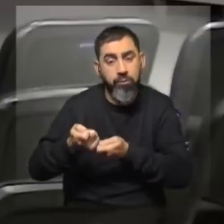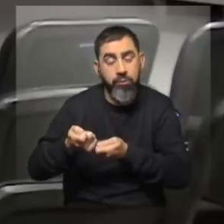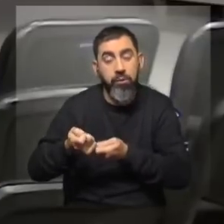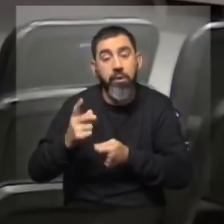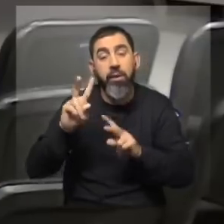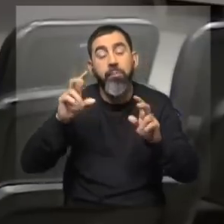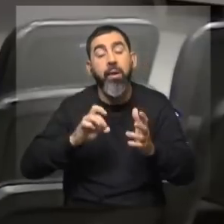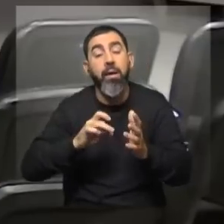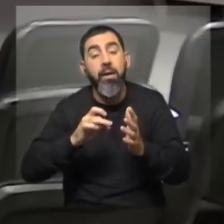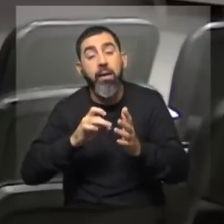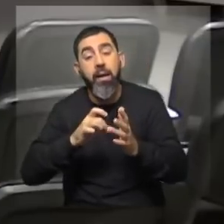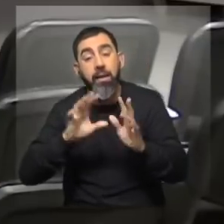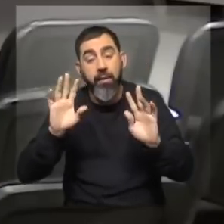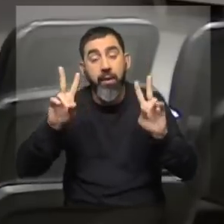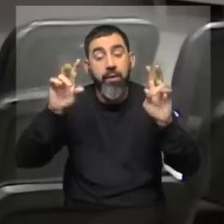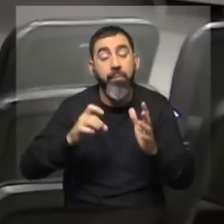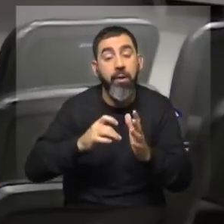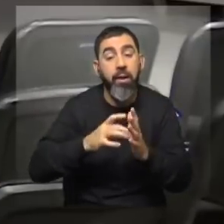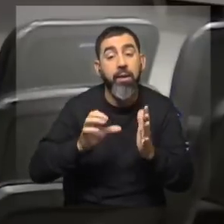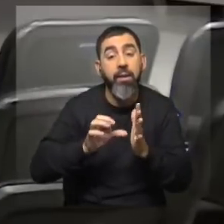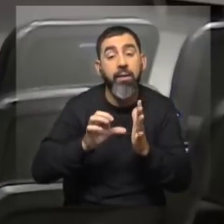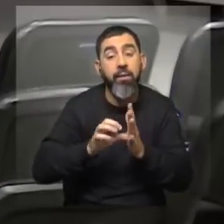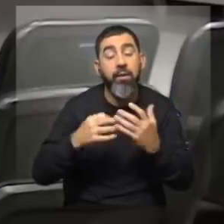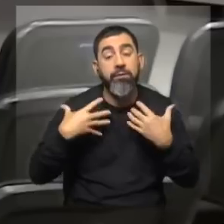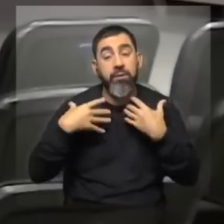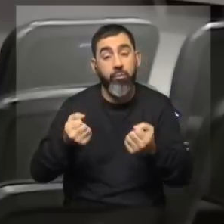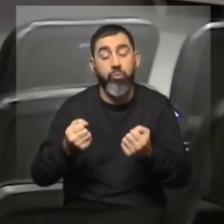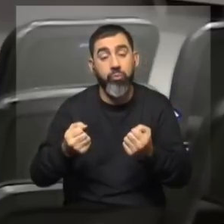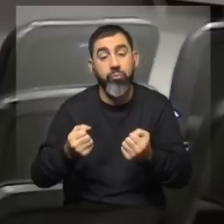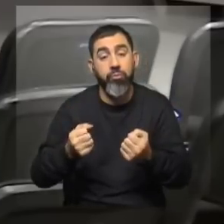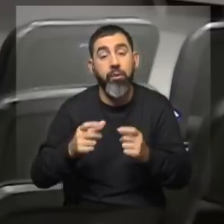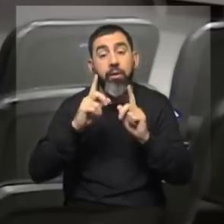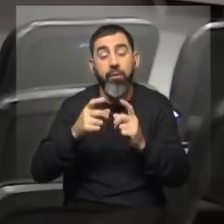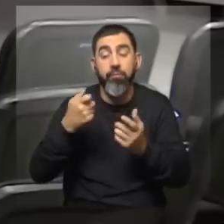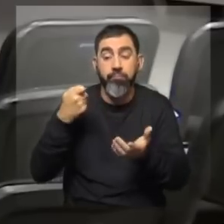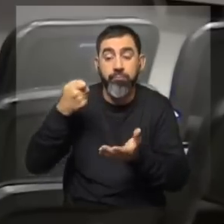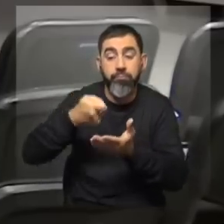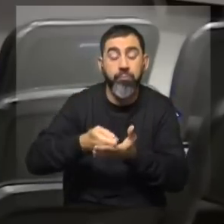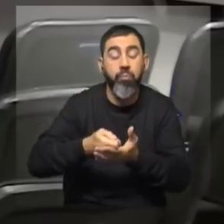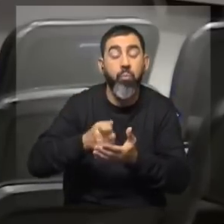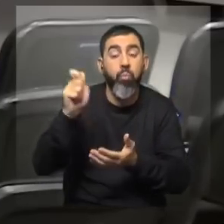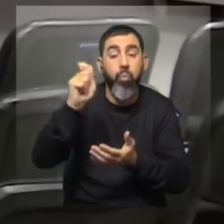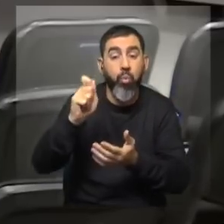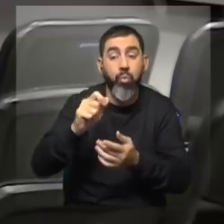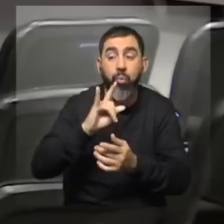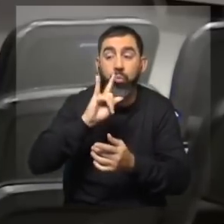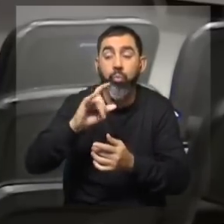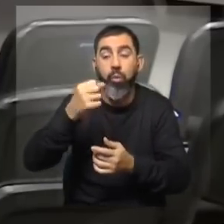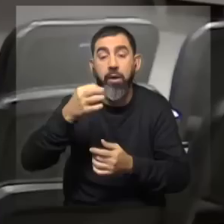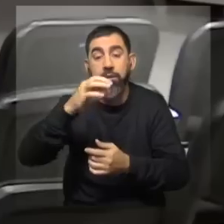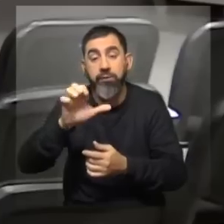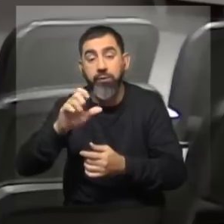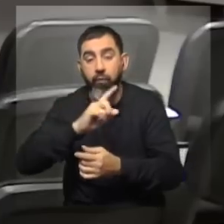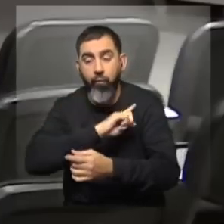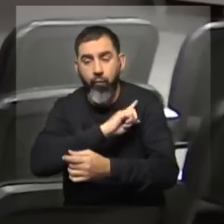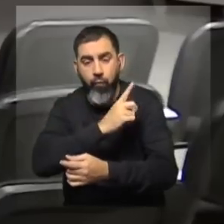de la calidad esa es nuestra Concepción del sistema de salud su conjunto lo tiene que poner el sector público tiene que poner hace una